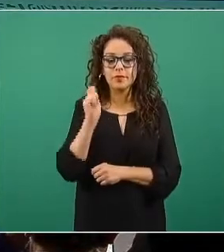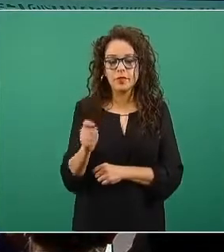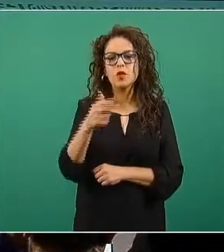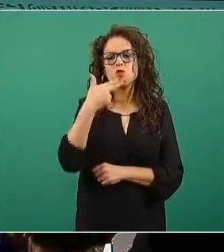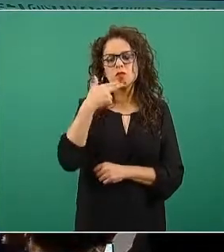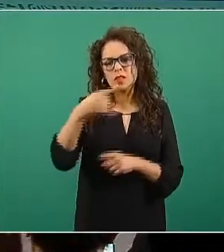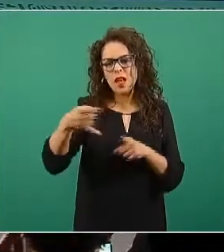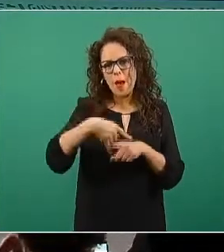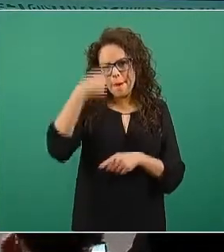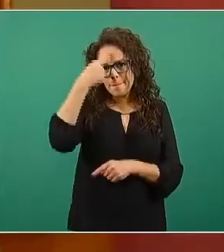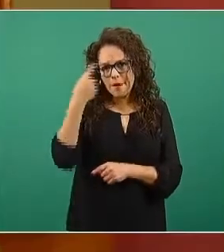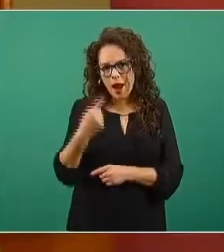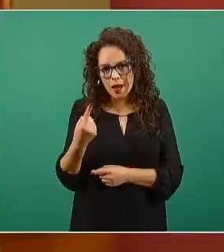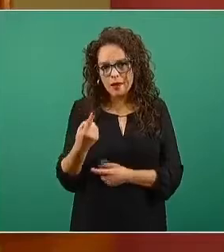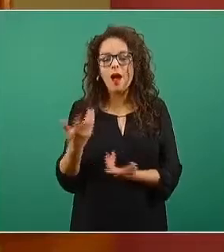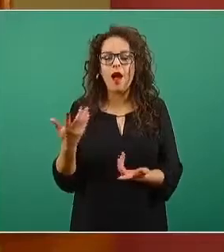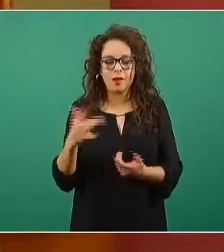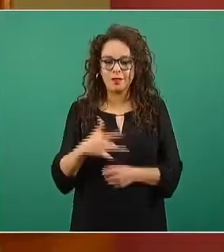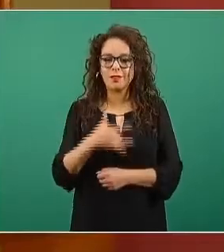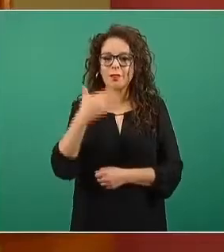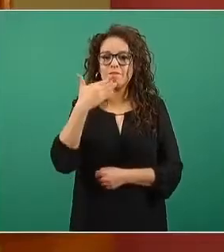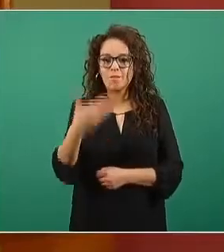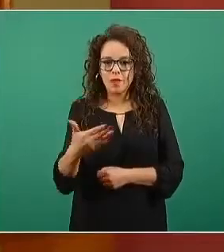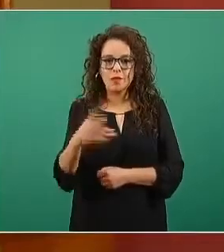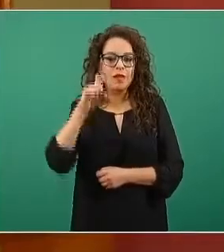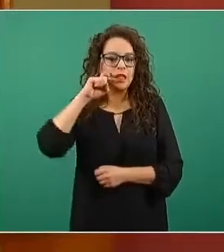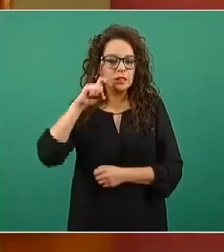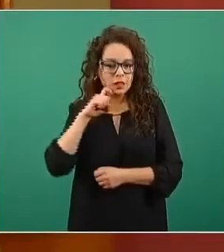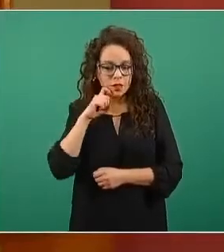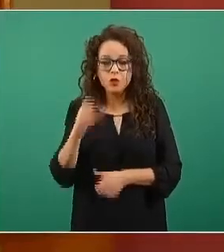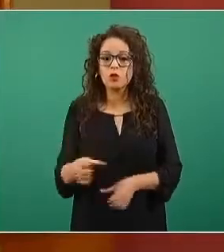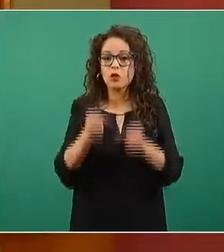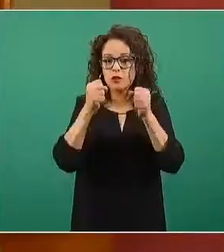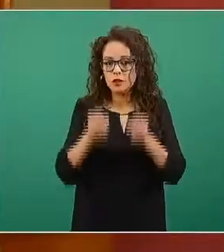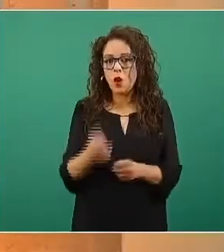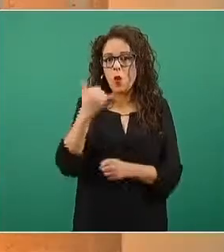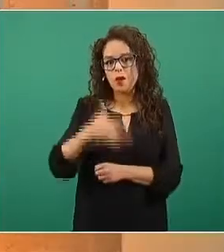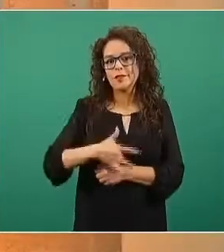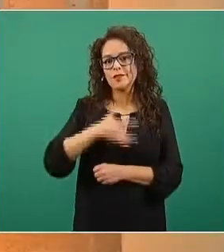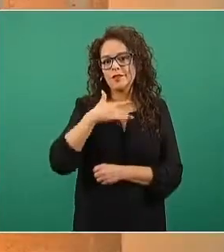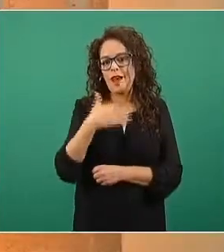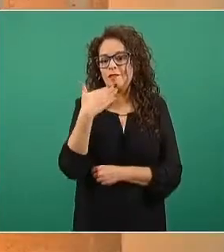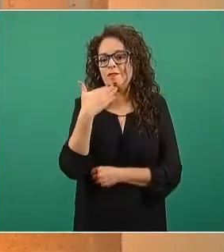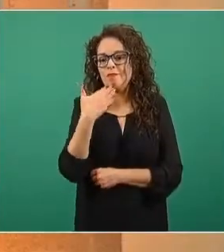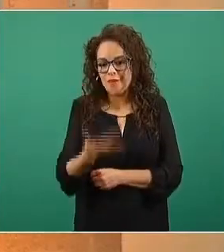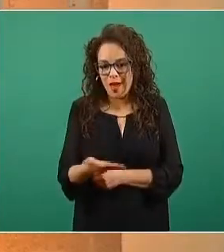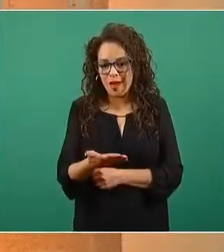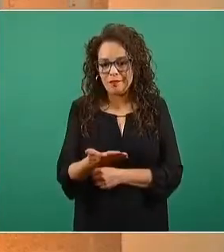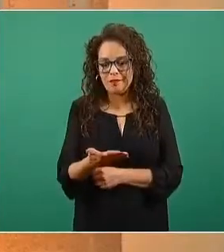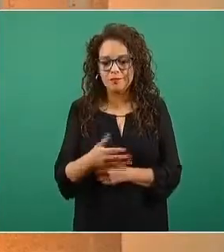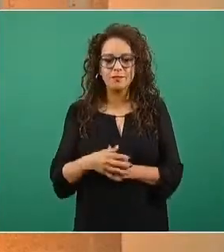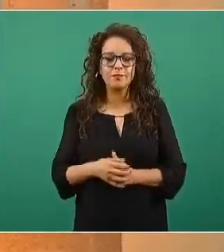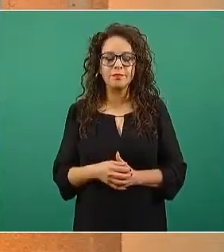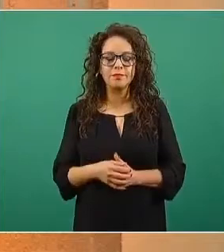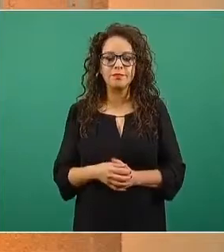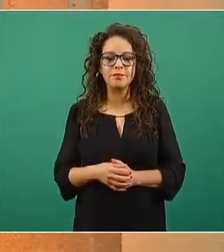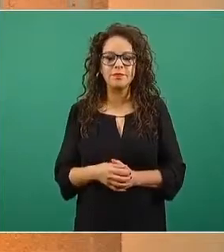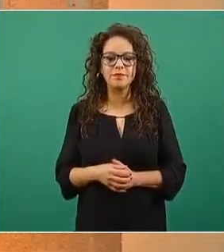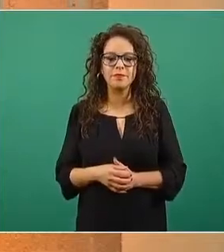sexualidad segura y para una sexualidad placentera. Y tenemos varios medios